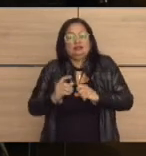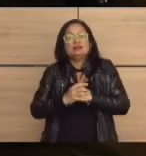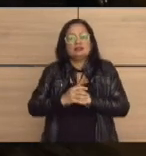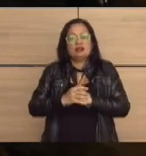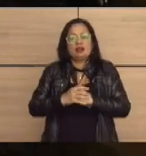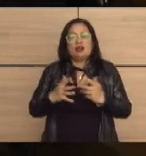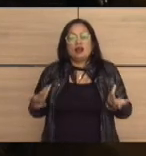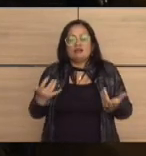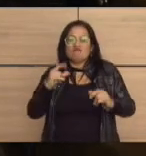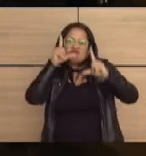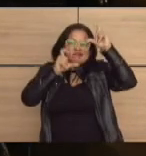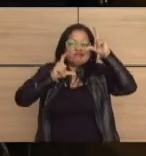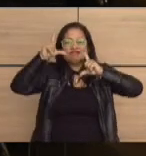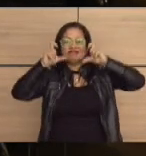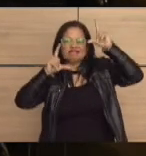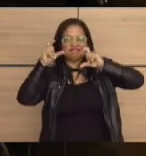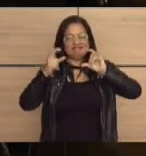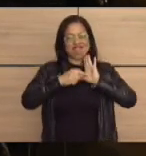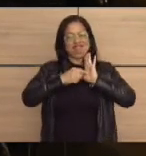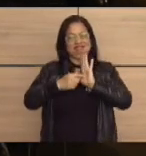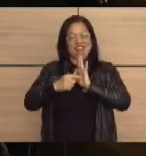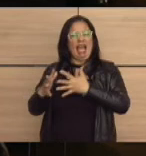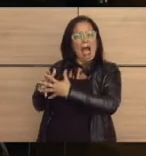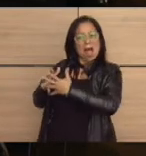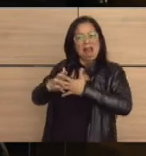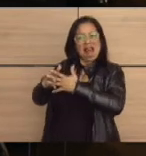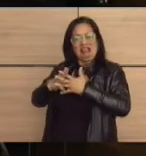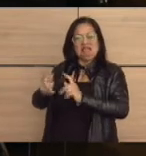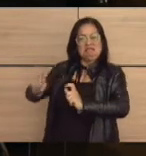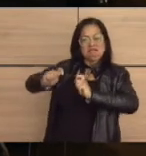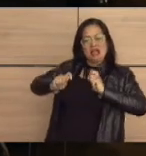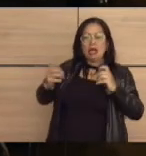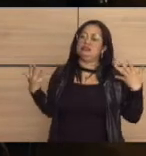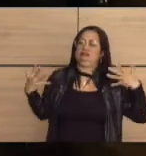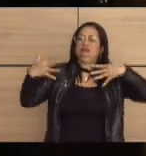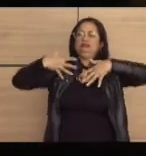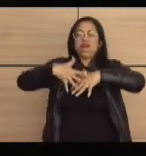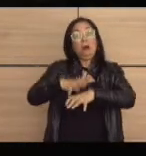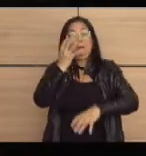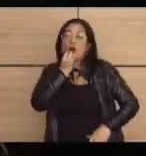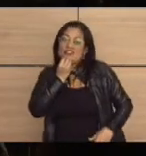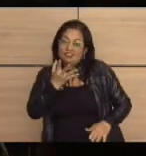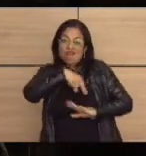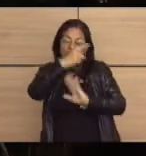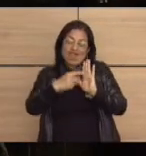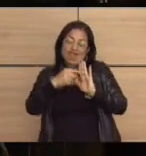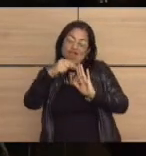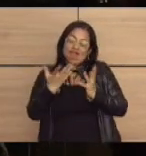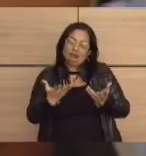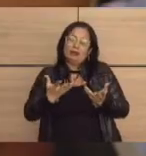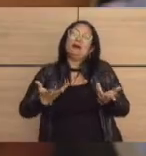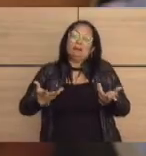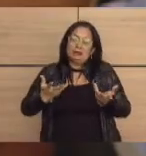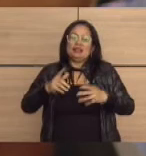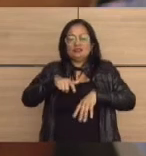gestos mágicos que vienen del mundo americano, y todo eso se mezcla de una manera muy bella y muy compleja, pero durante mucho tiempo todo eso